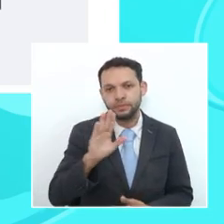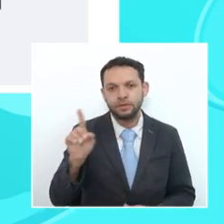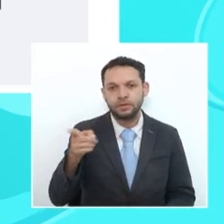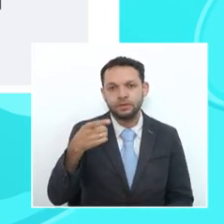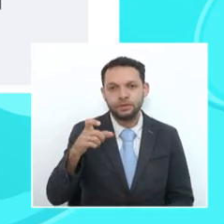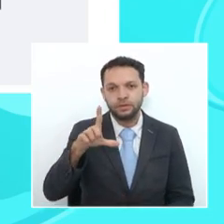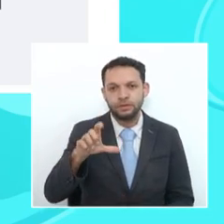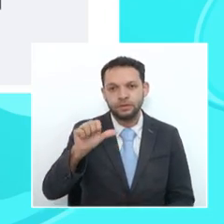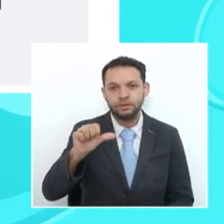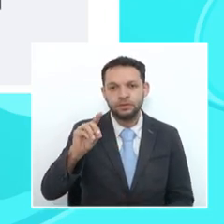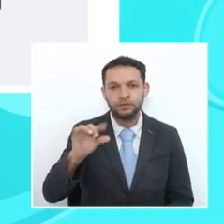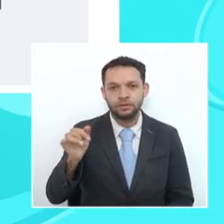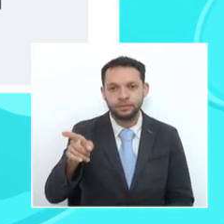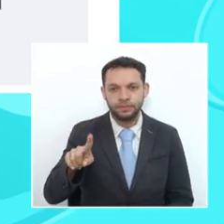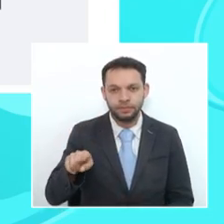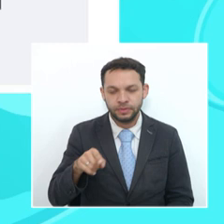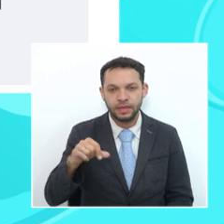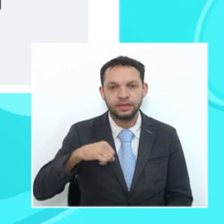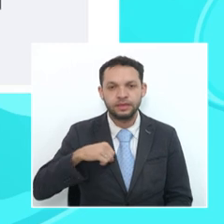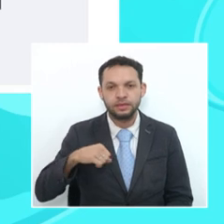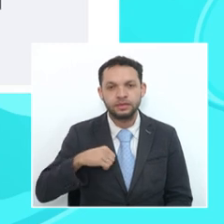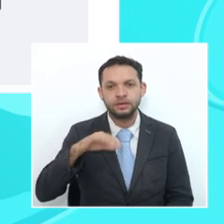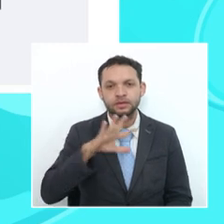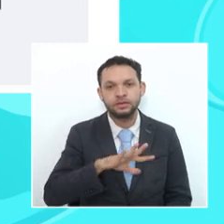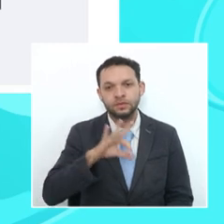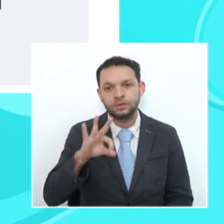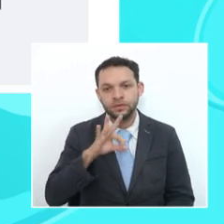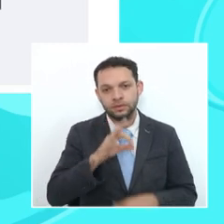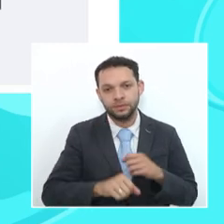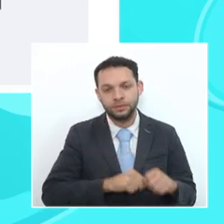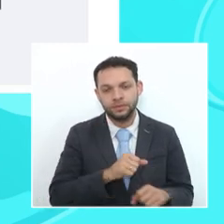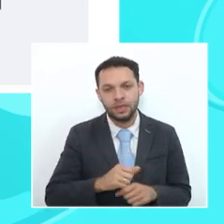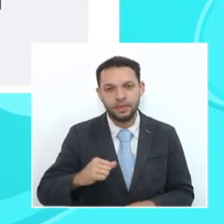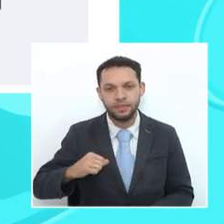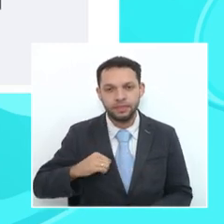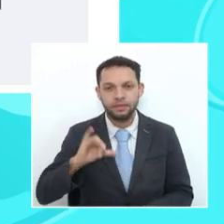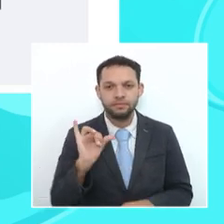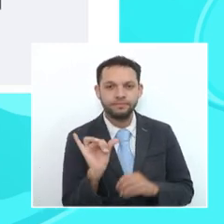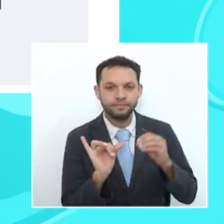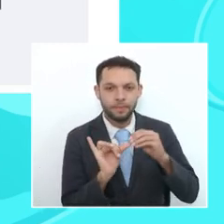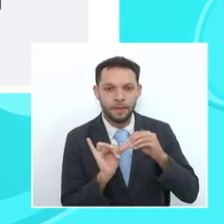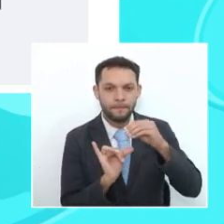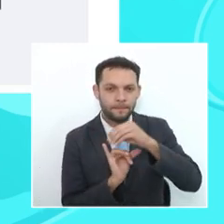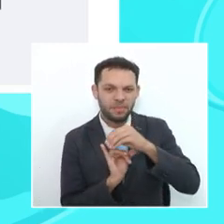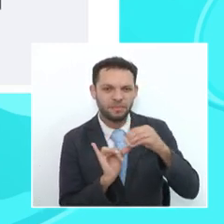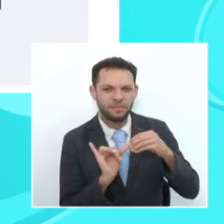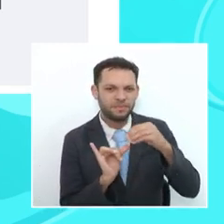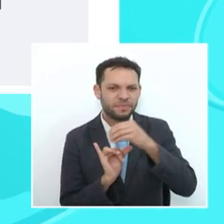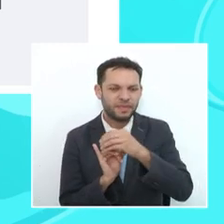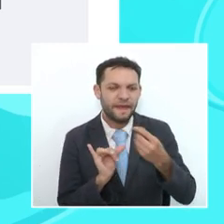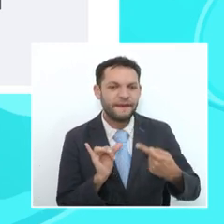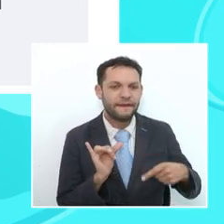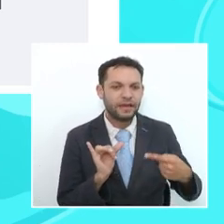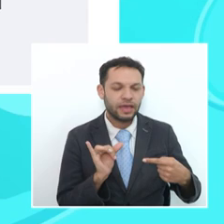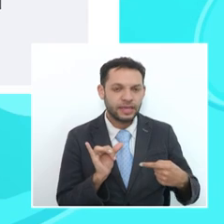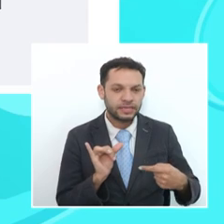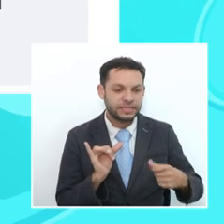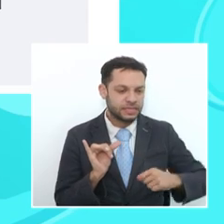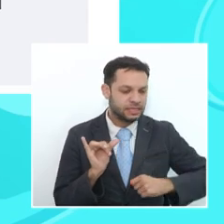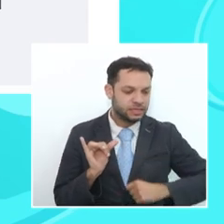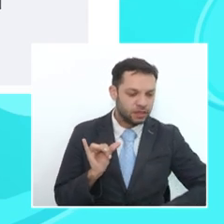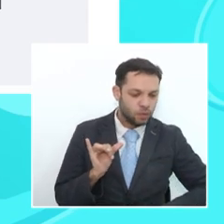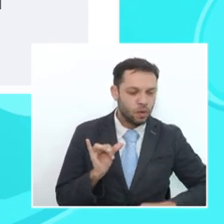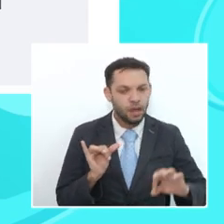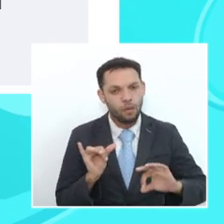53 años. Tengo papiloma humano, lo tengo en tipo 1. ¿Qué me aconsejas? ¿Si me saco la matriz o un